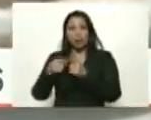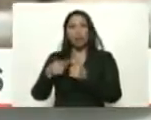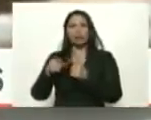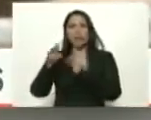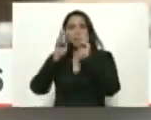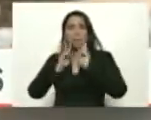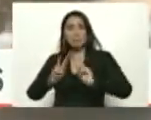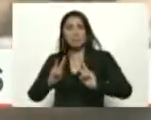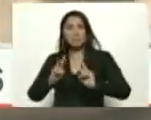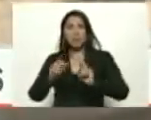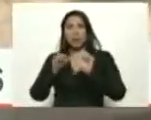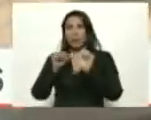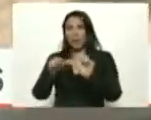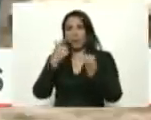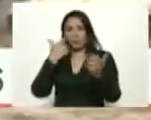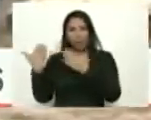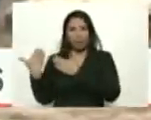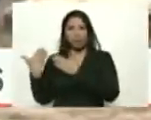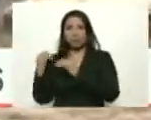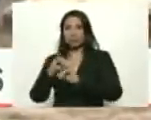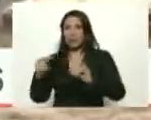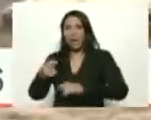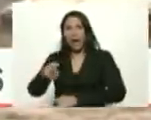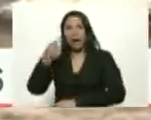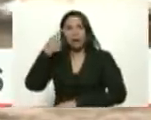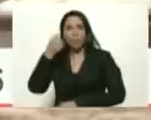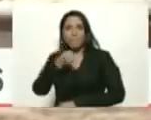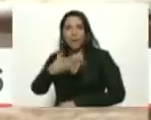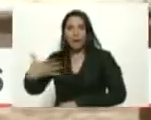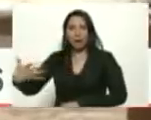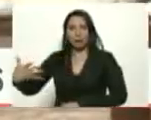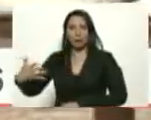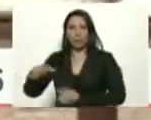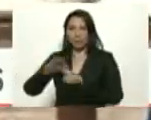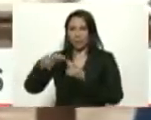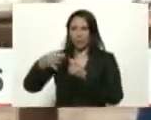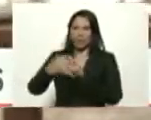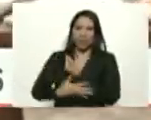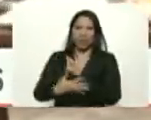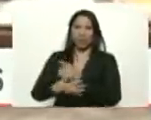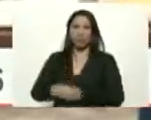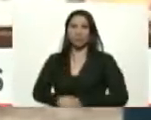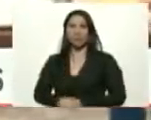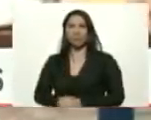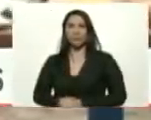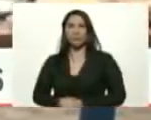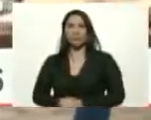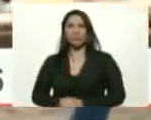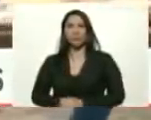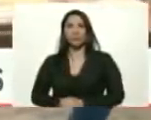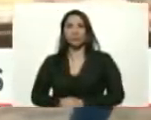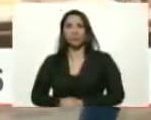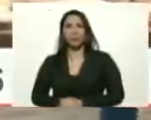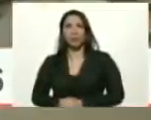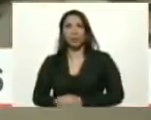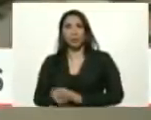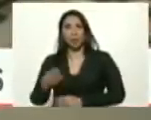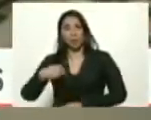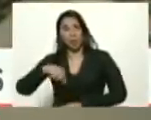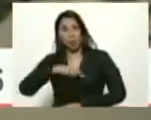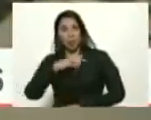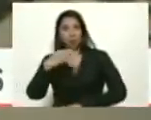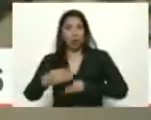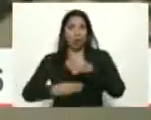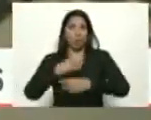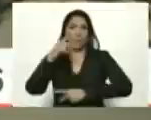aquí, como estamos viendo, en arroz blanco. También significarle, presidente, que hemos ido escalando la producción y